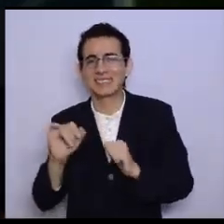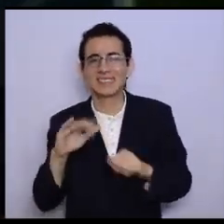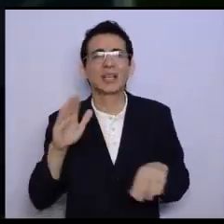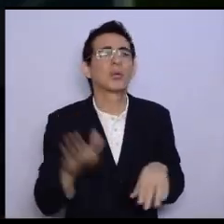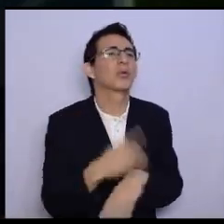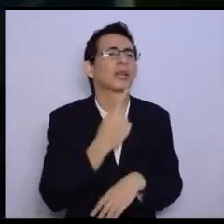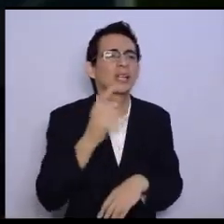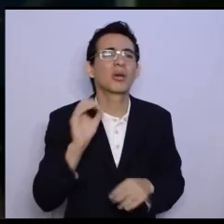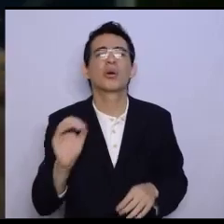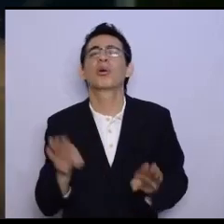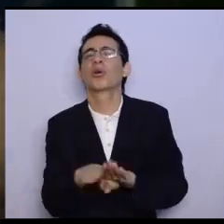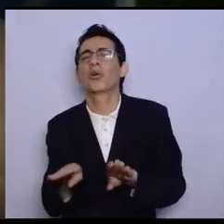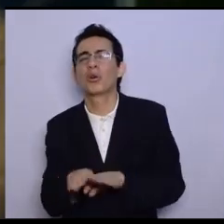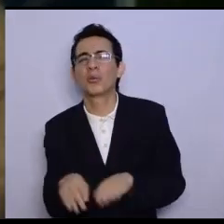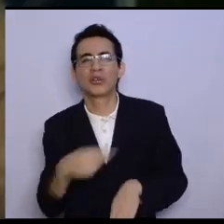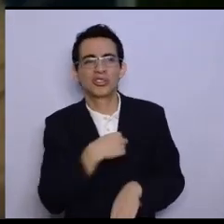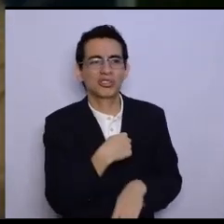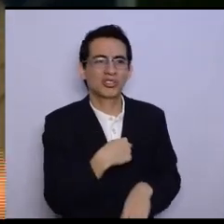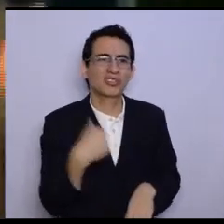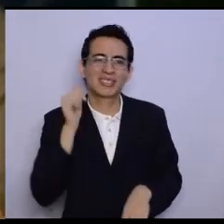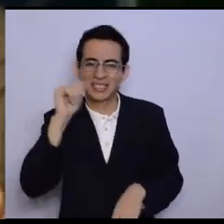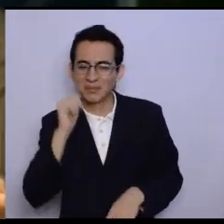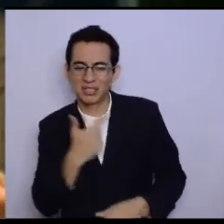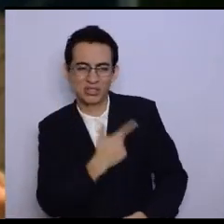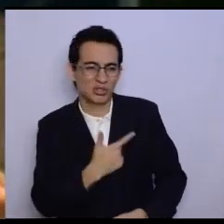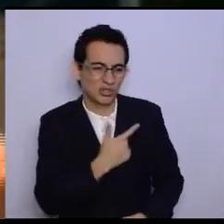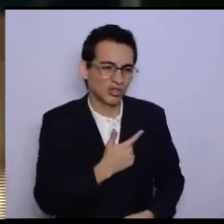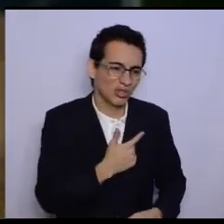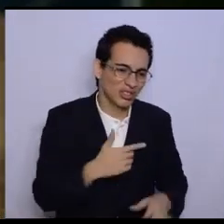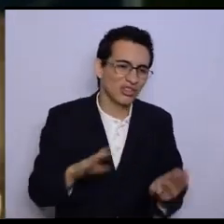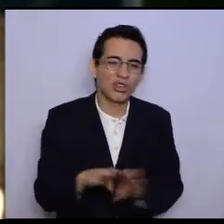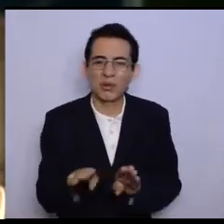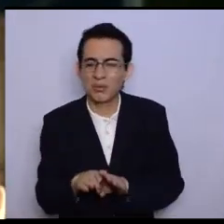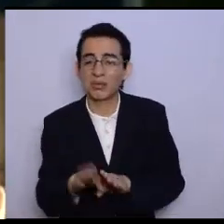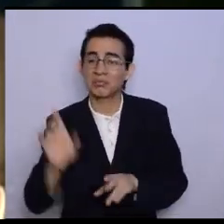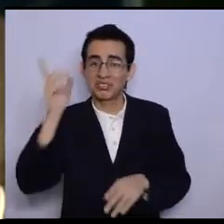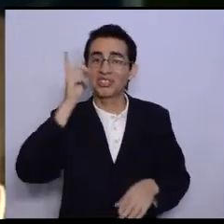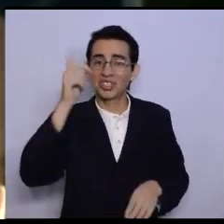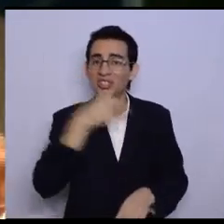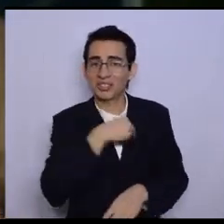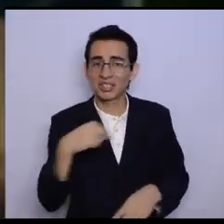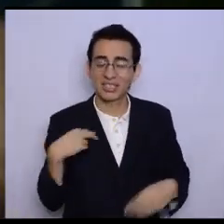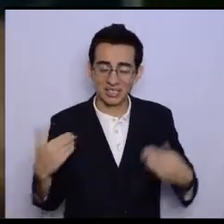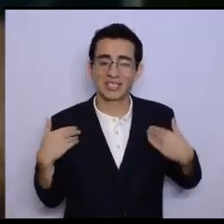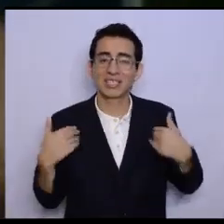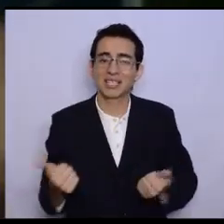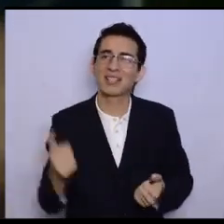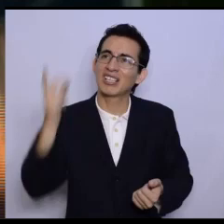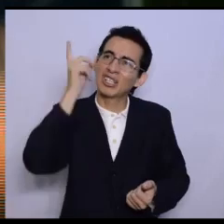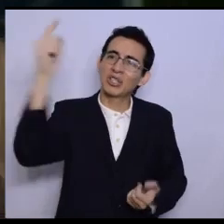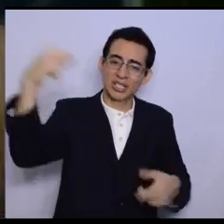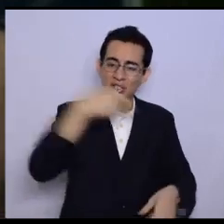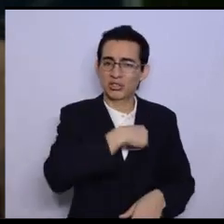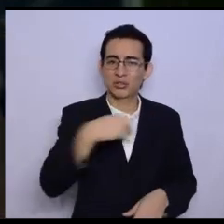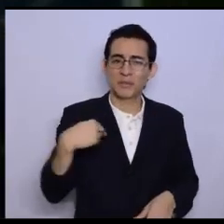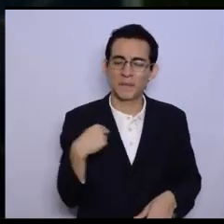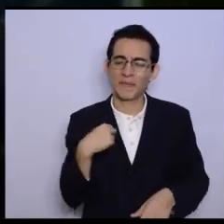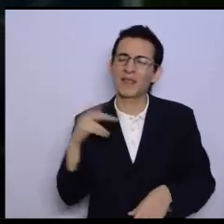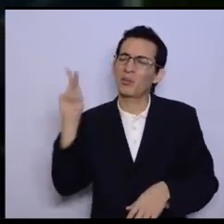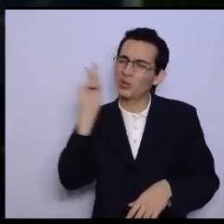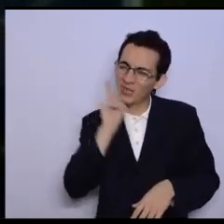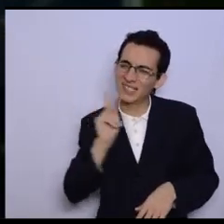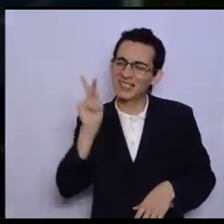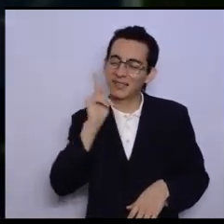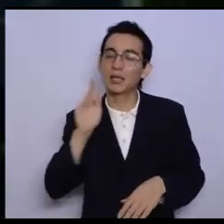Por eso es que de buena gana me gloriaré. Porque entiendo que Dios está tratando conmigo y que quiere 24